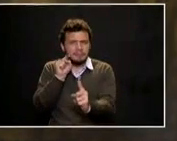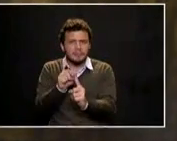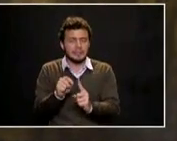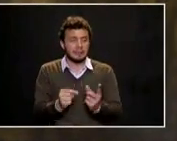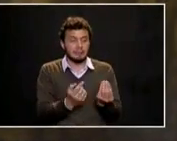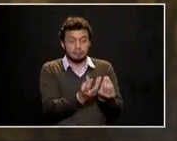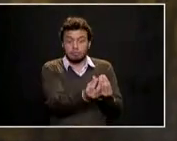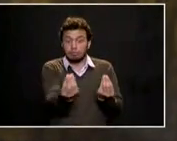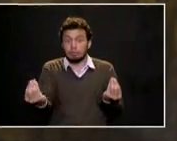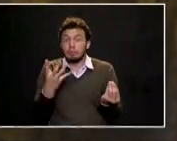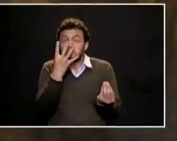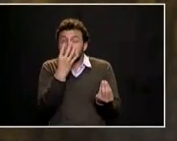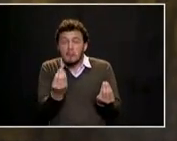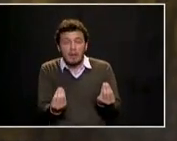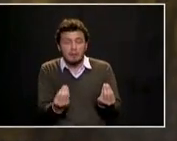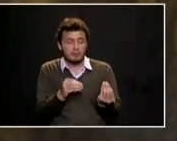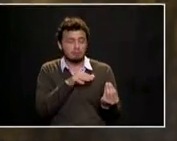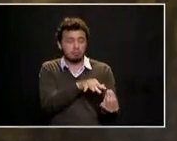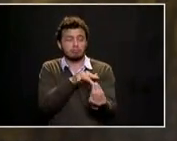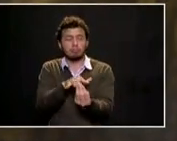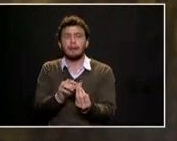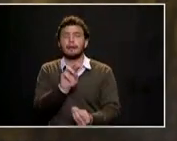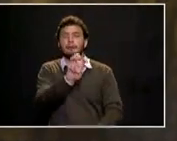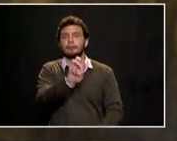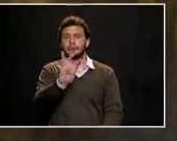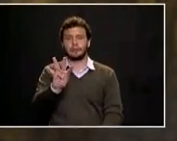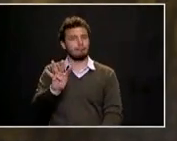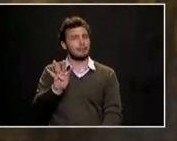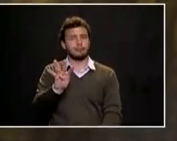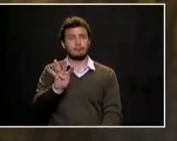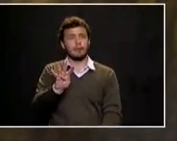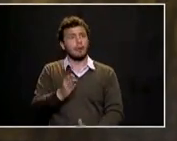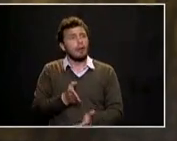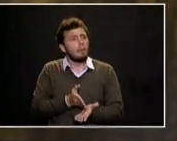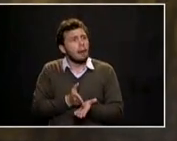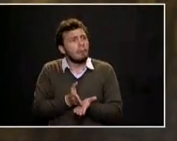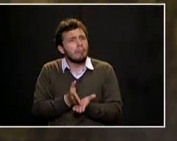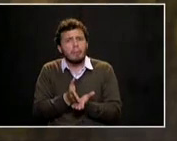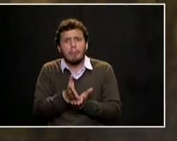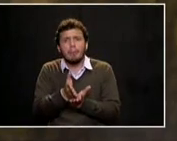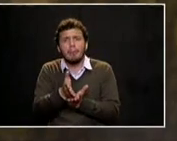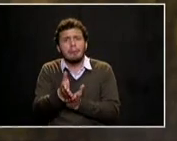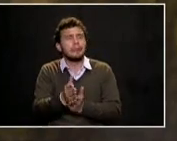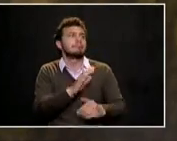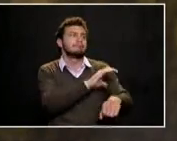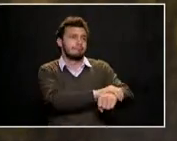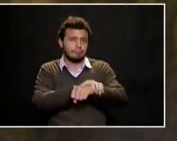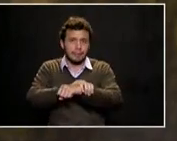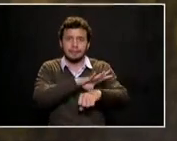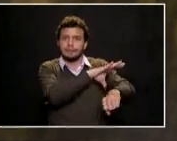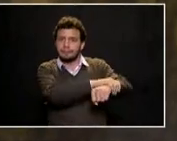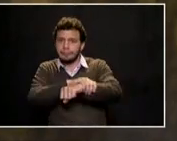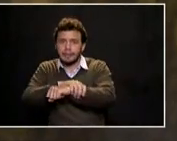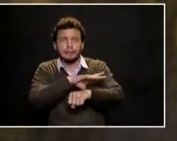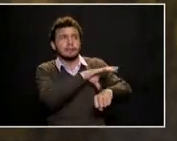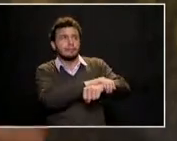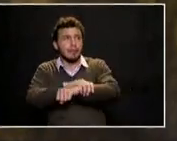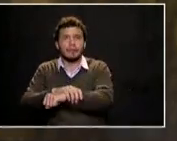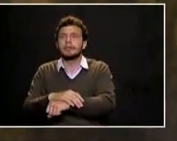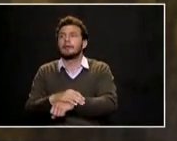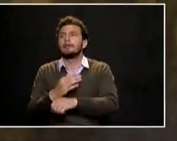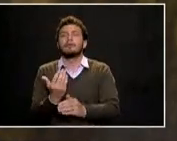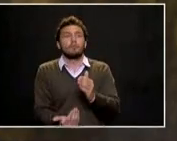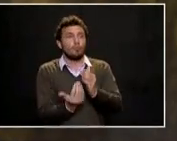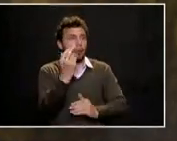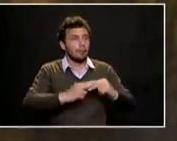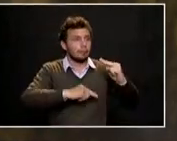armadas y organizadas, porque si sigue este conflicto, pues va a haber siguiendo muchas más personas que van a tener que ir a la cárcel, y va a tener que hacer otra, y vamos a